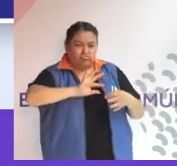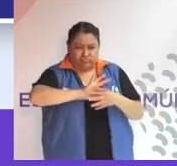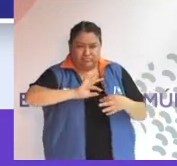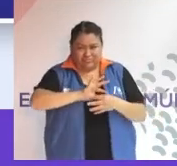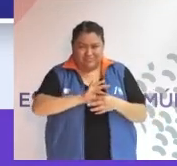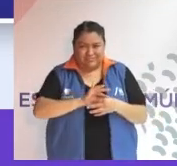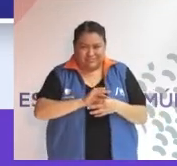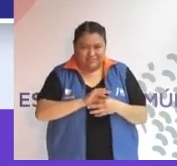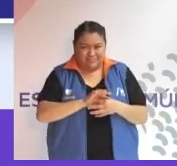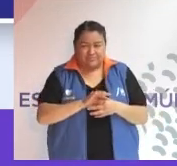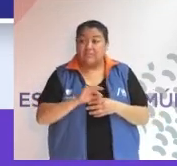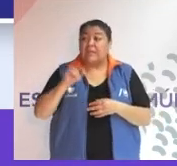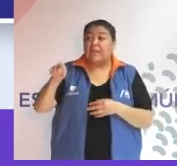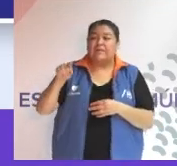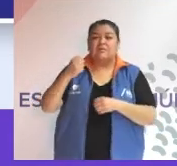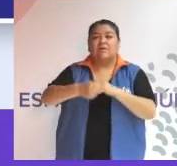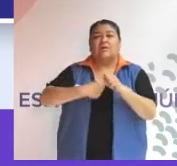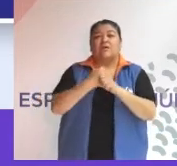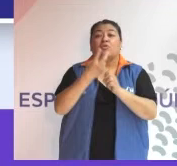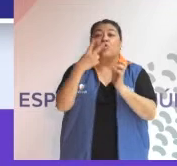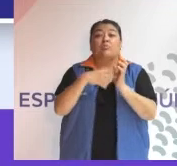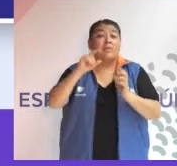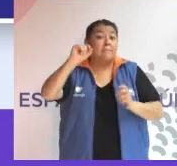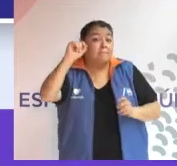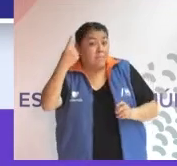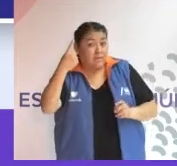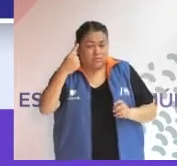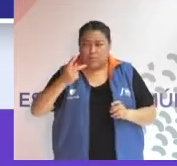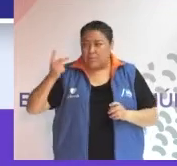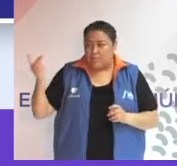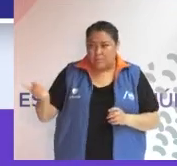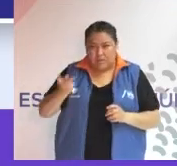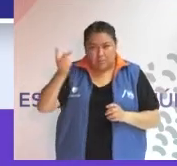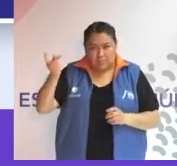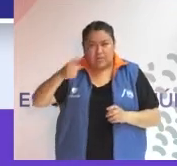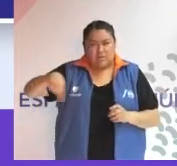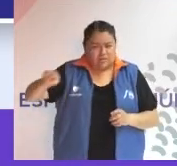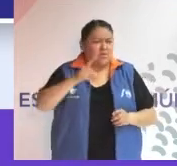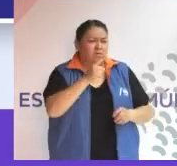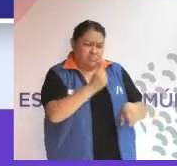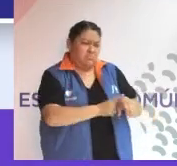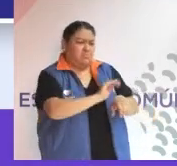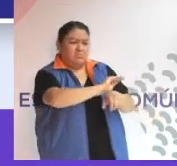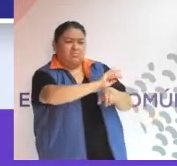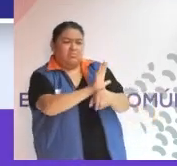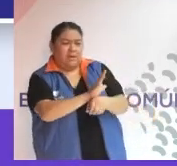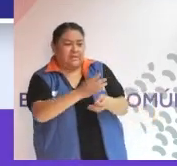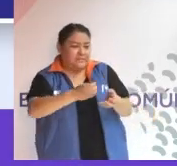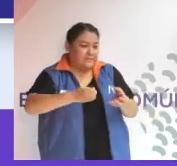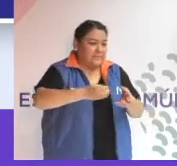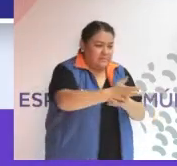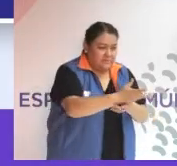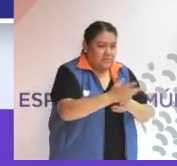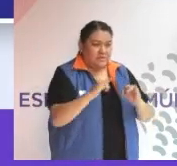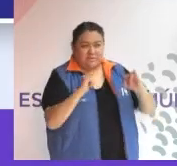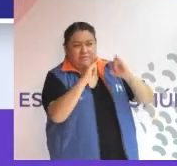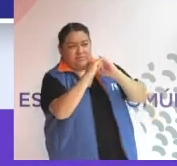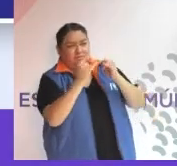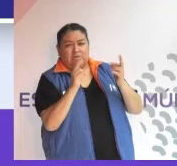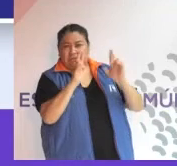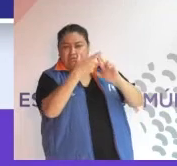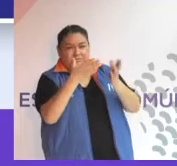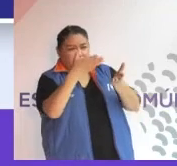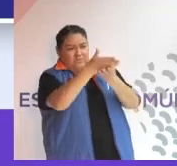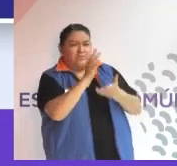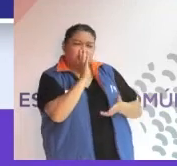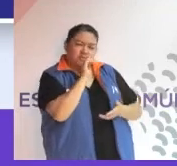que los resultados del 2021, pues con menos frecuencia lo hicieron por la pandemia, porque no podías irte a rezar a la iglesia, estaba cerrada,